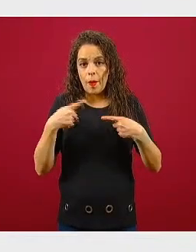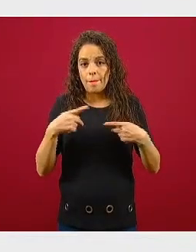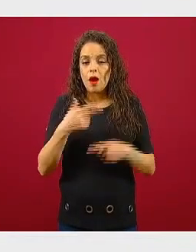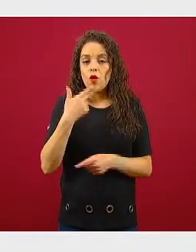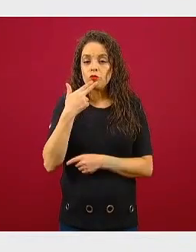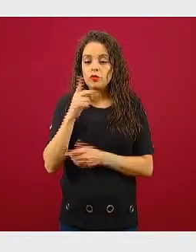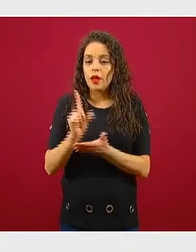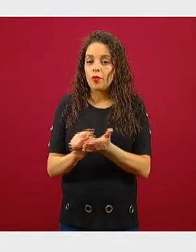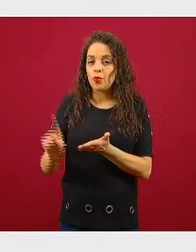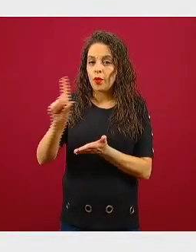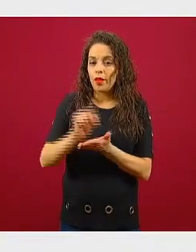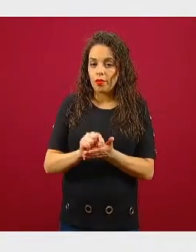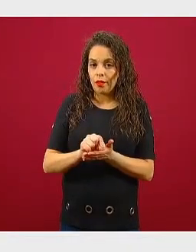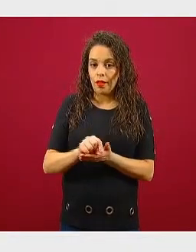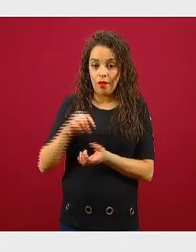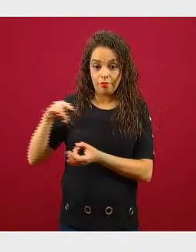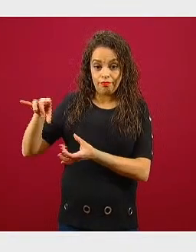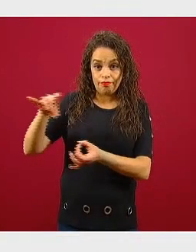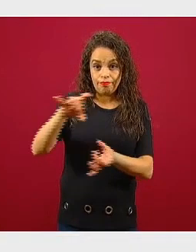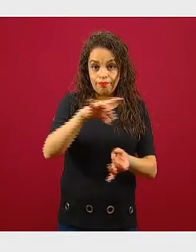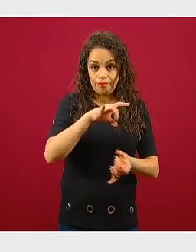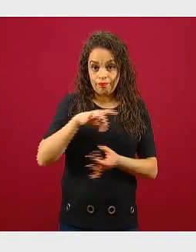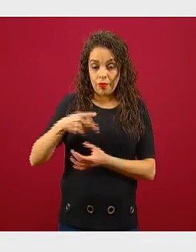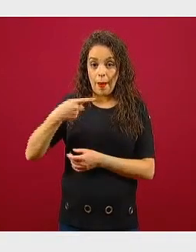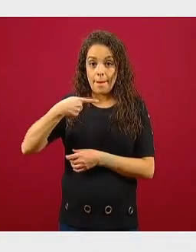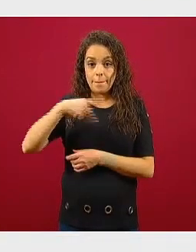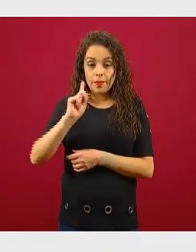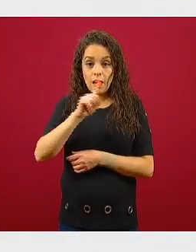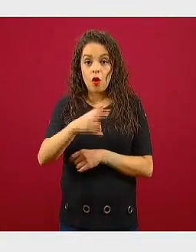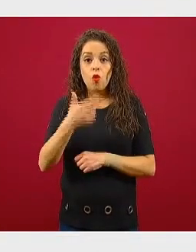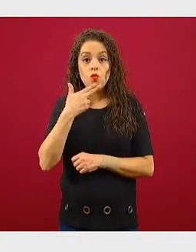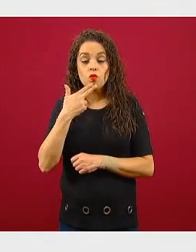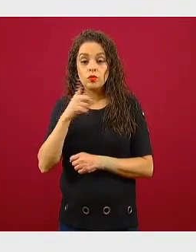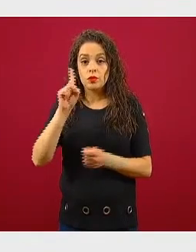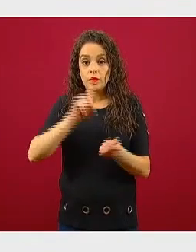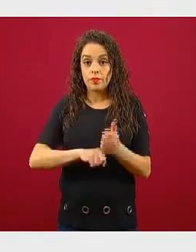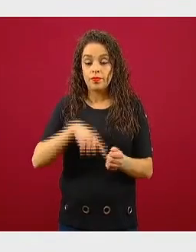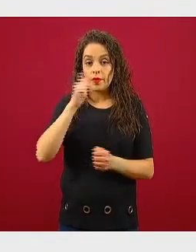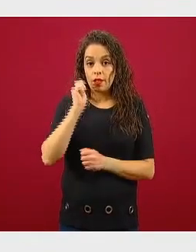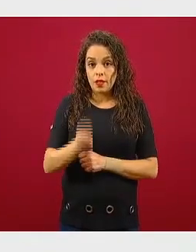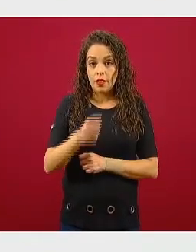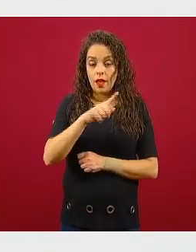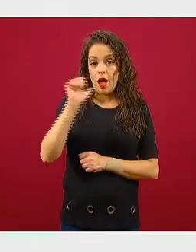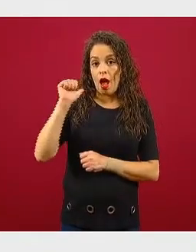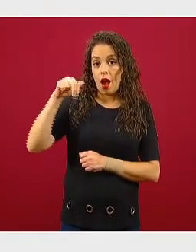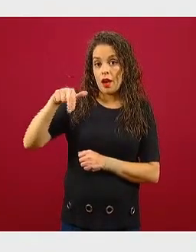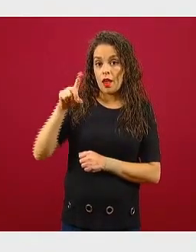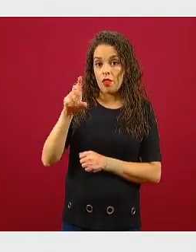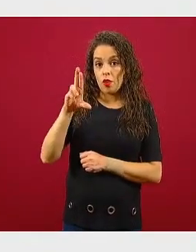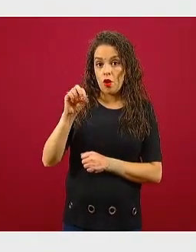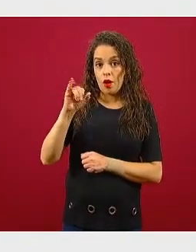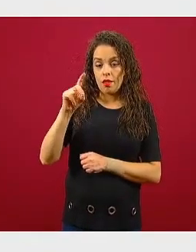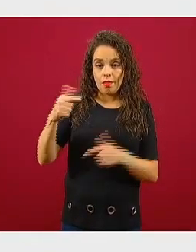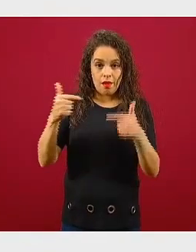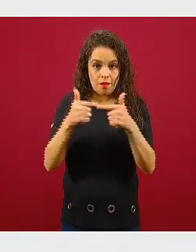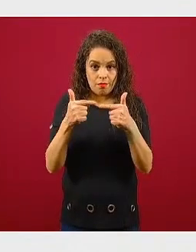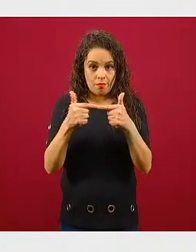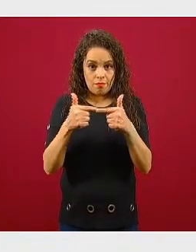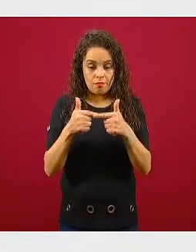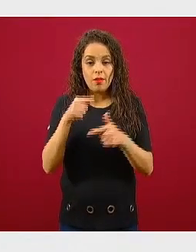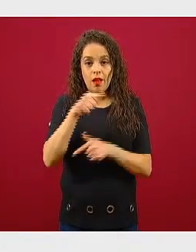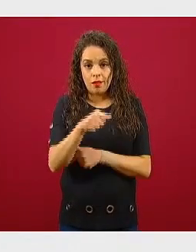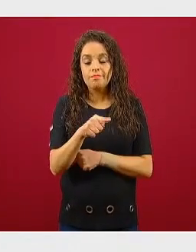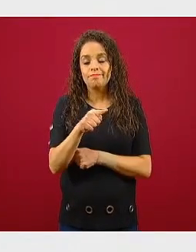la movilidad. Sin embargo, los usuarios del sistema operativo Android de Google están